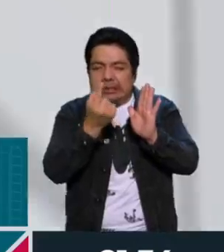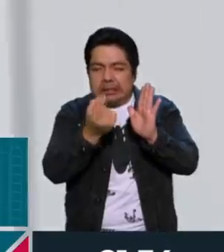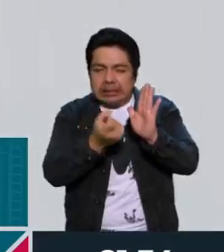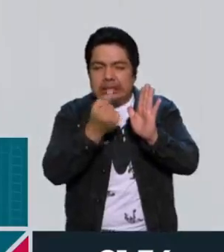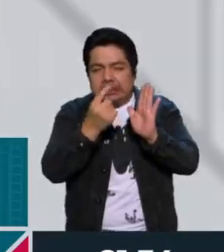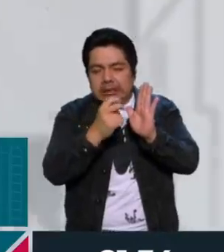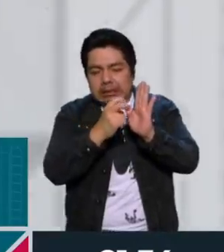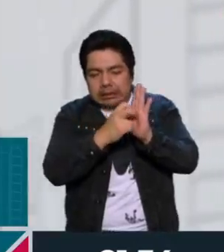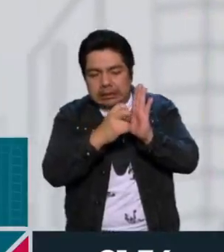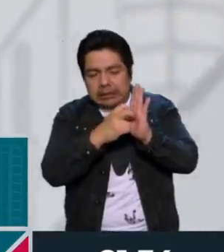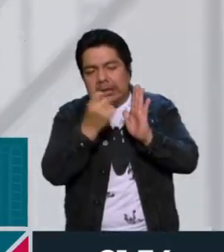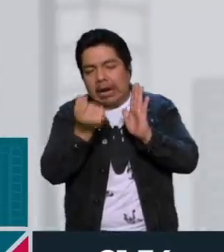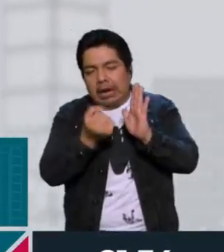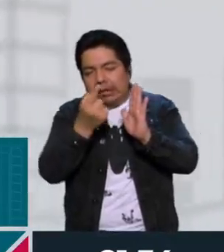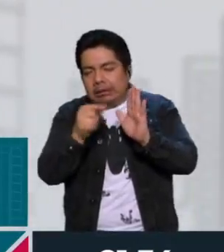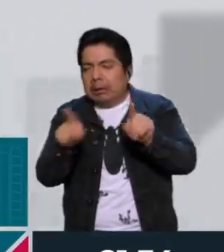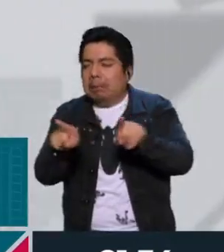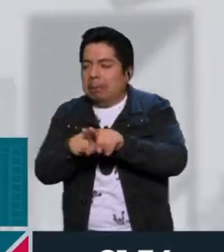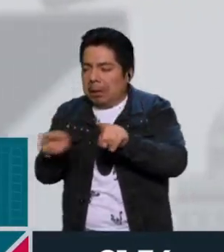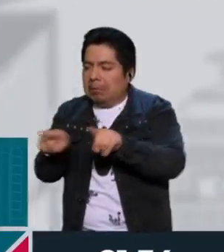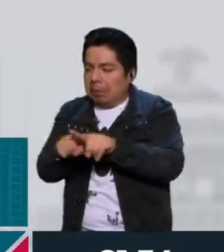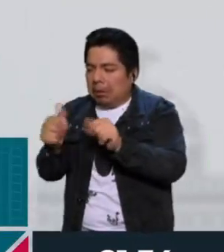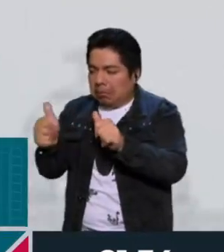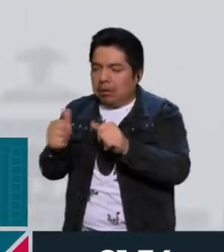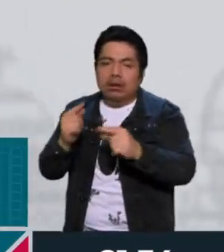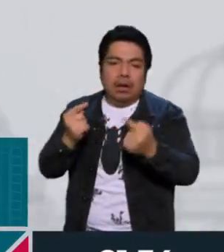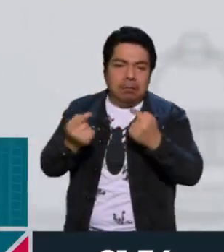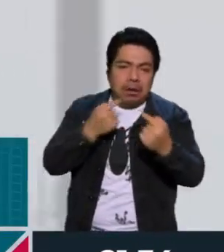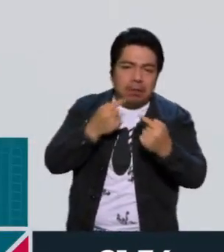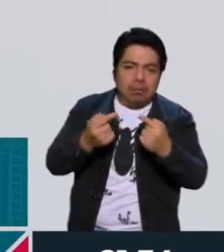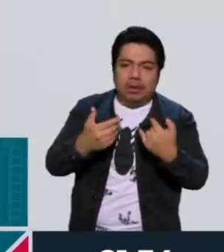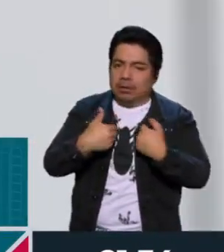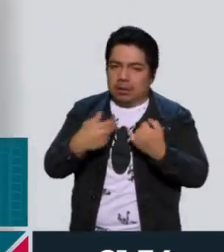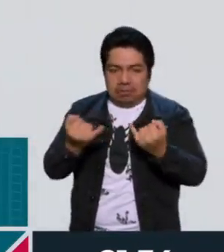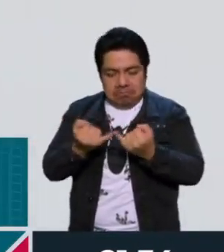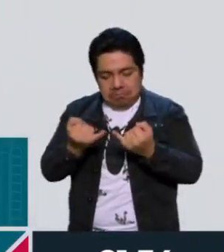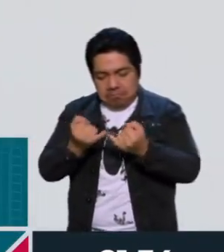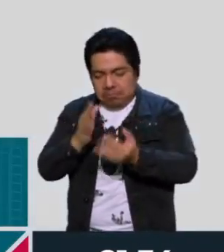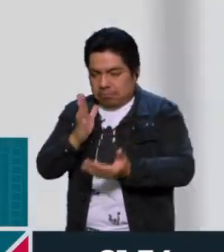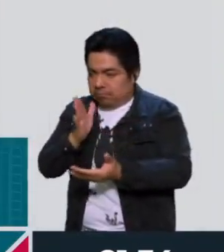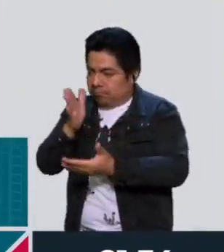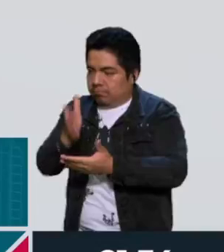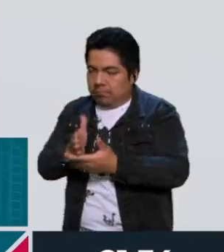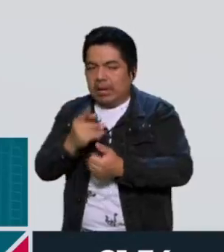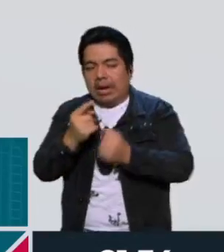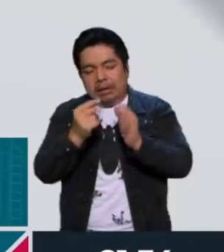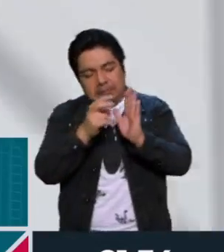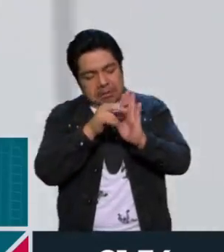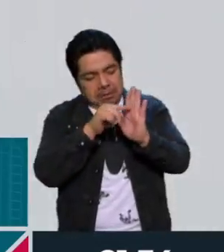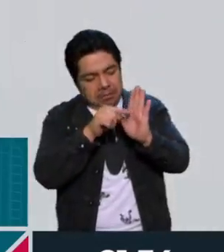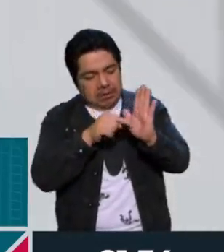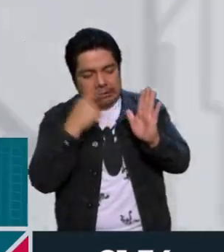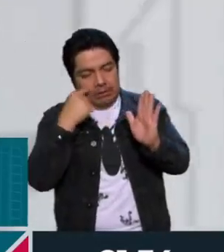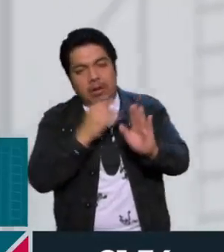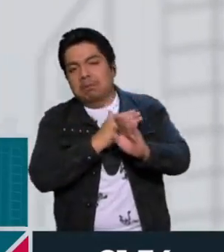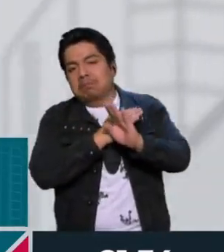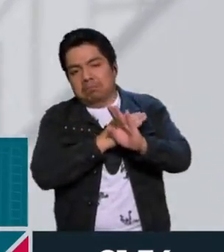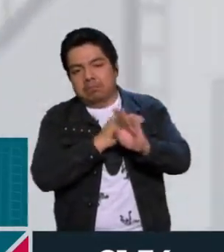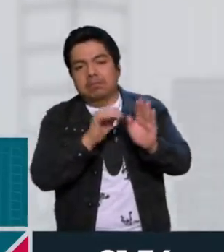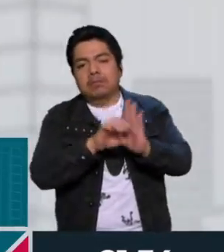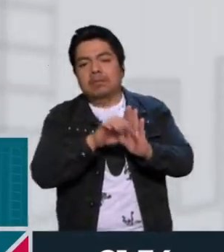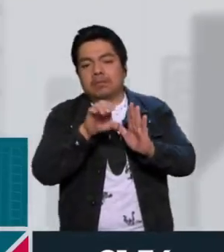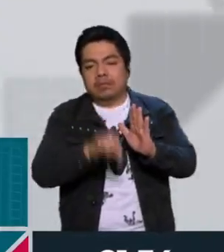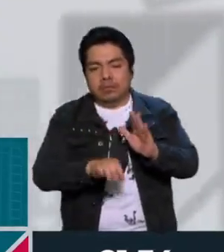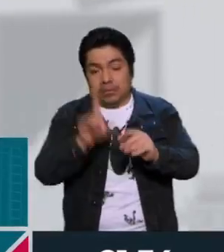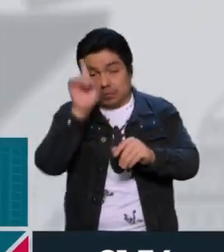en común, por así decirlo, ¿no? En la discusión pública, inclusive yo también me he manifestado en contra de algunos puntos de la reforma, como el tema de la